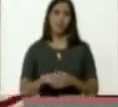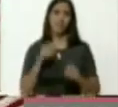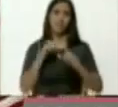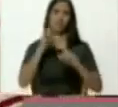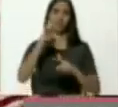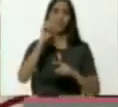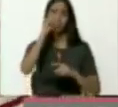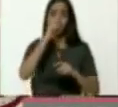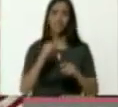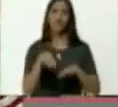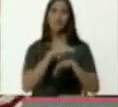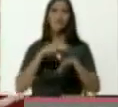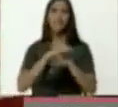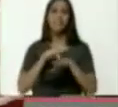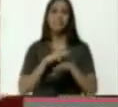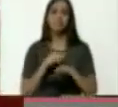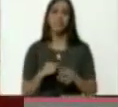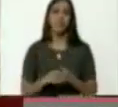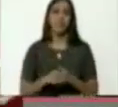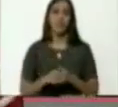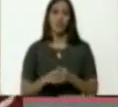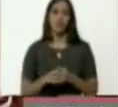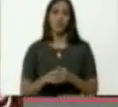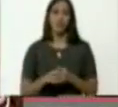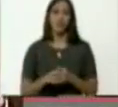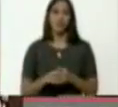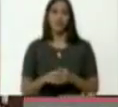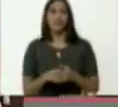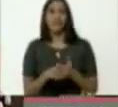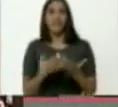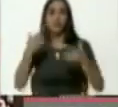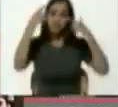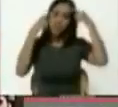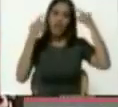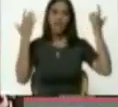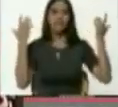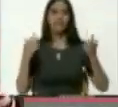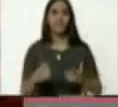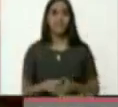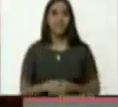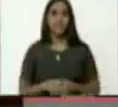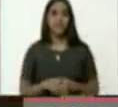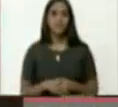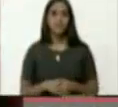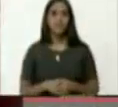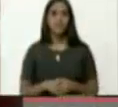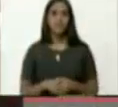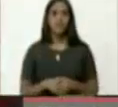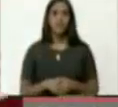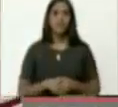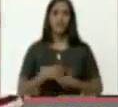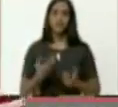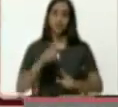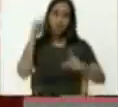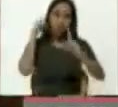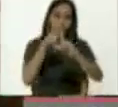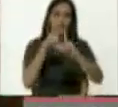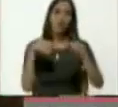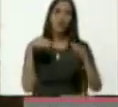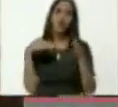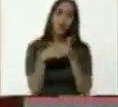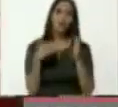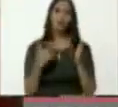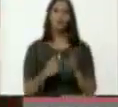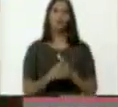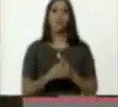fue ministro de Interior y Justicia, nada más y nada menos que de Hugo Chávez. Y dio los golpes más certeros en contra del narcotráfico. Imagínate